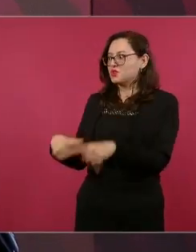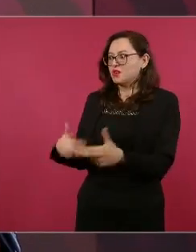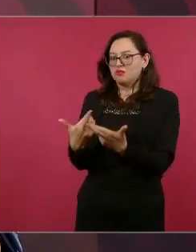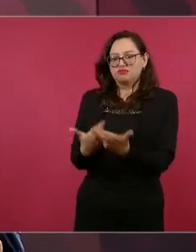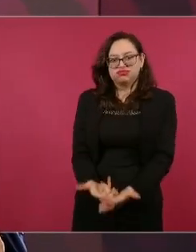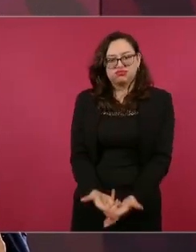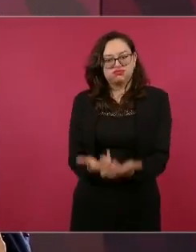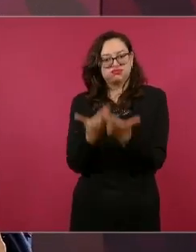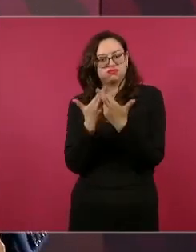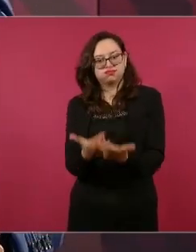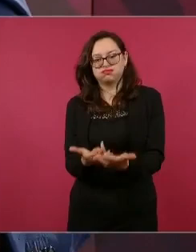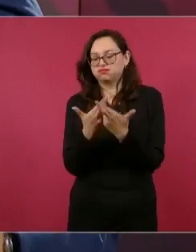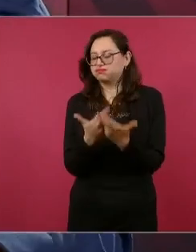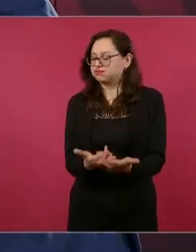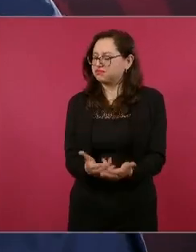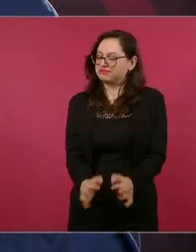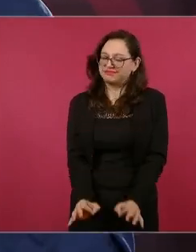riqueza